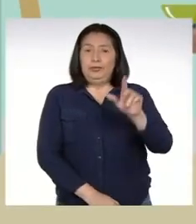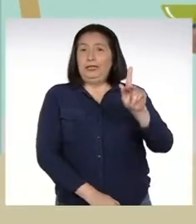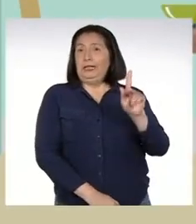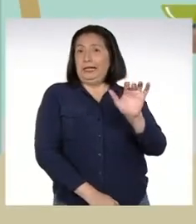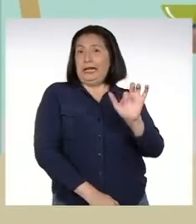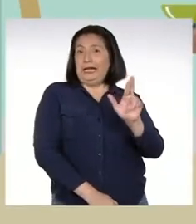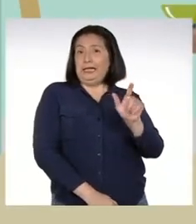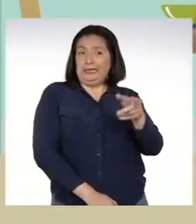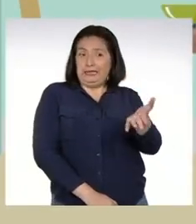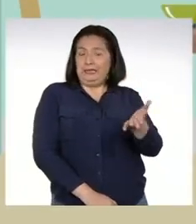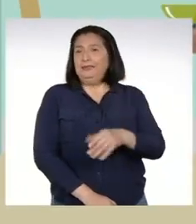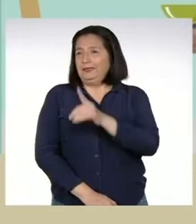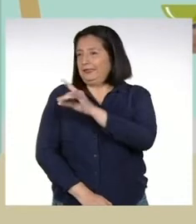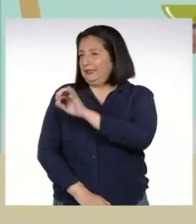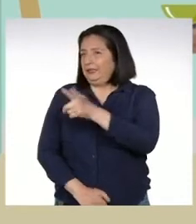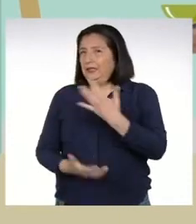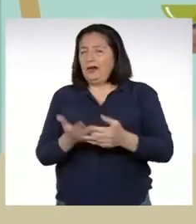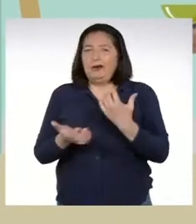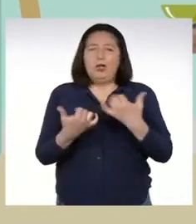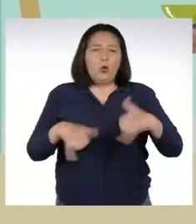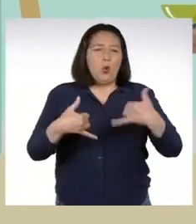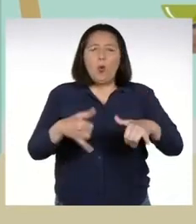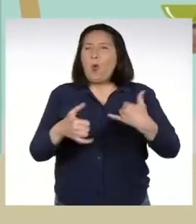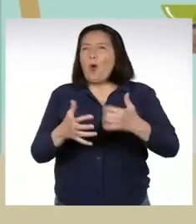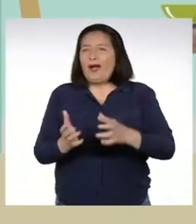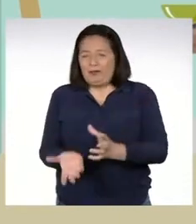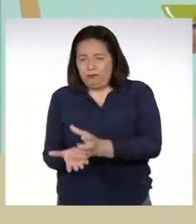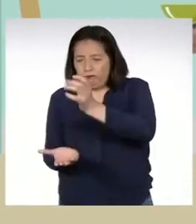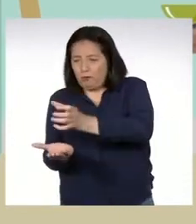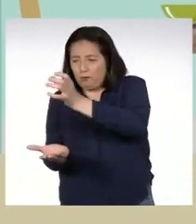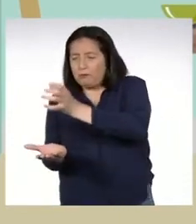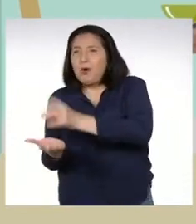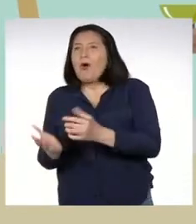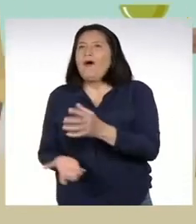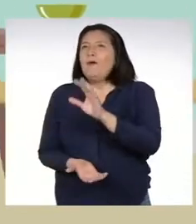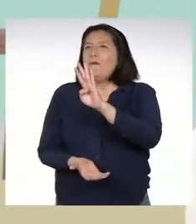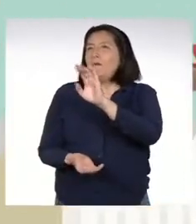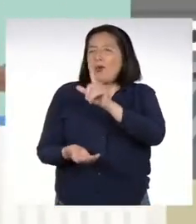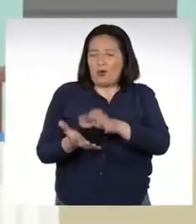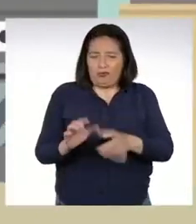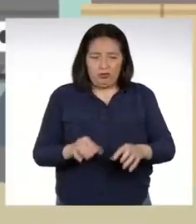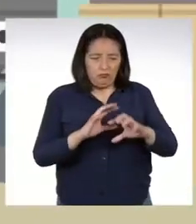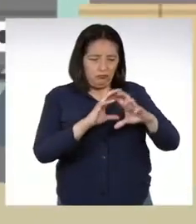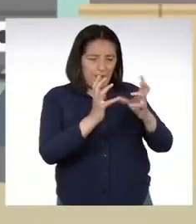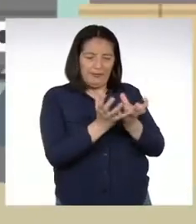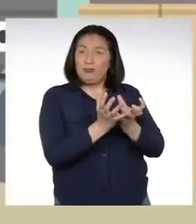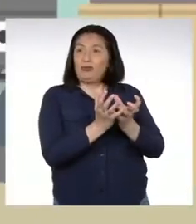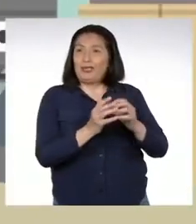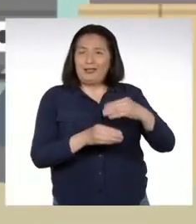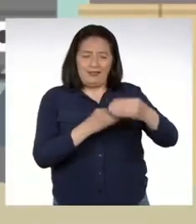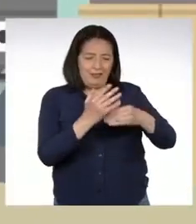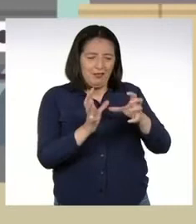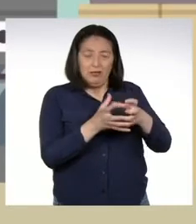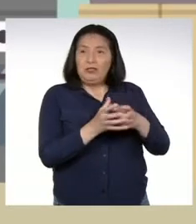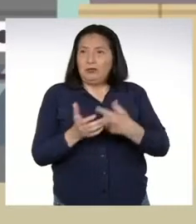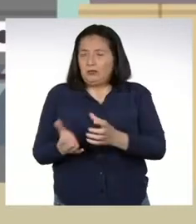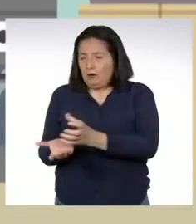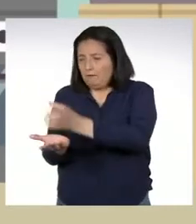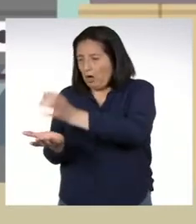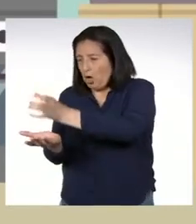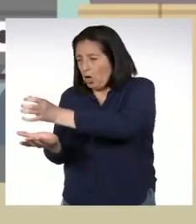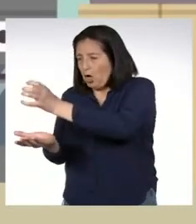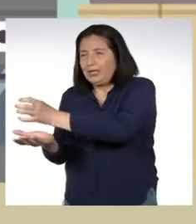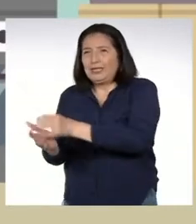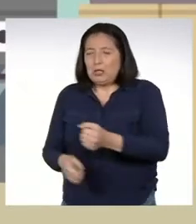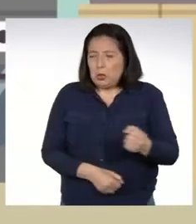Diego decidieron jugar hoy a los bolos mientras se quedan en casa. Ellos han construido una pelota de trapo y deben tumbar las botellas que